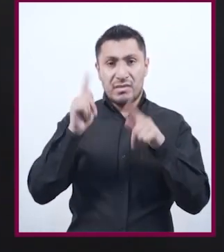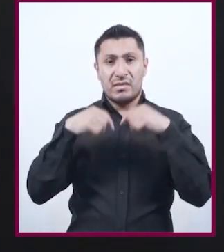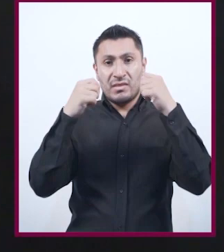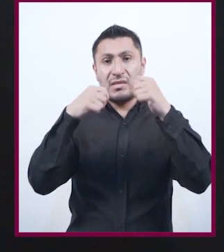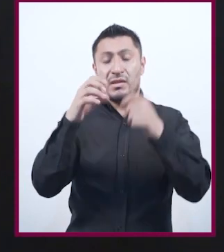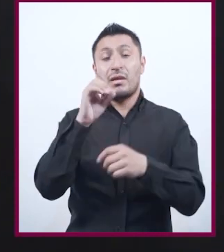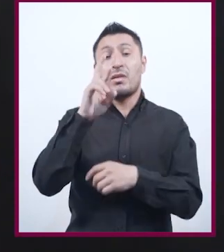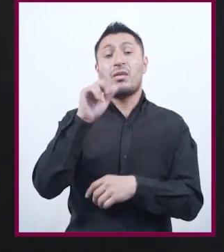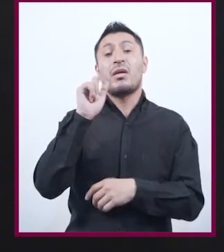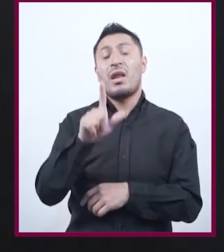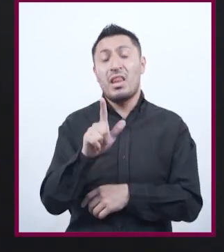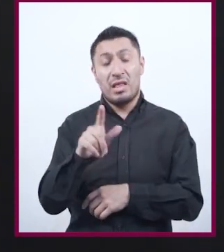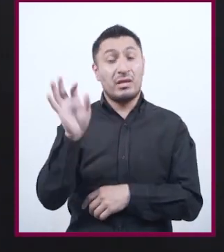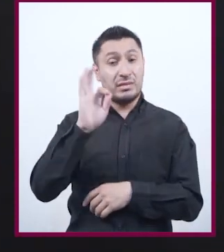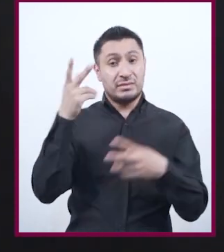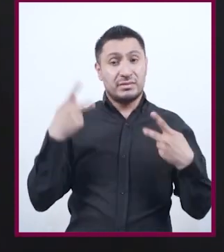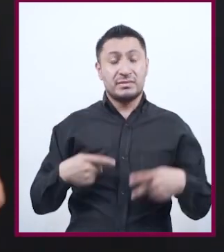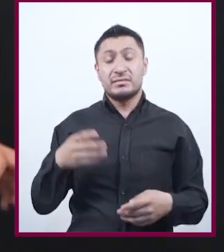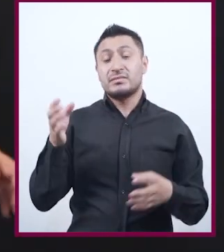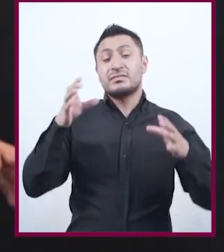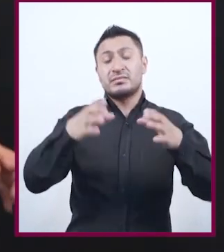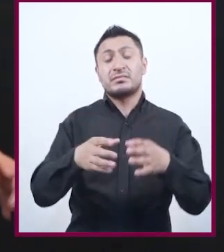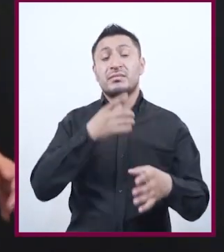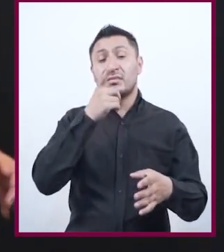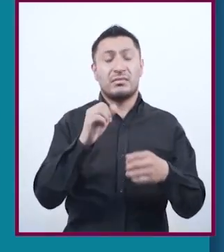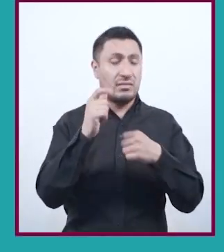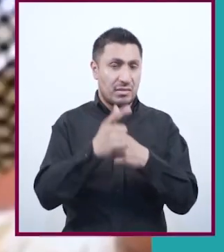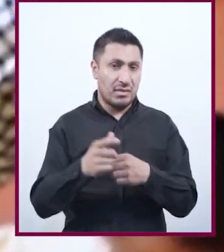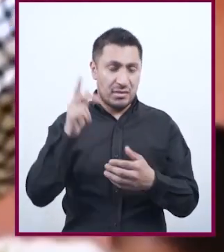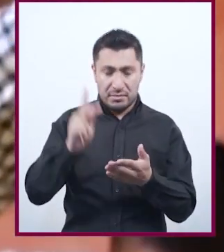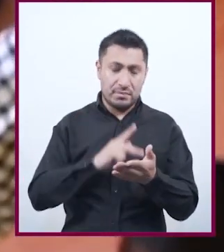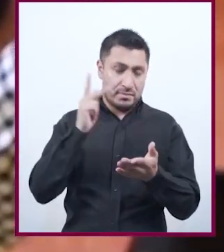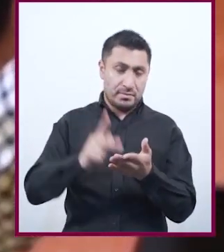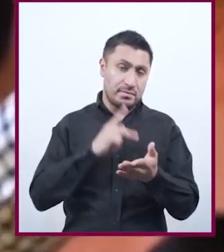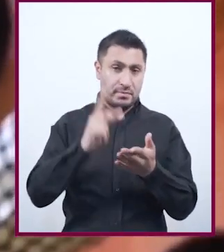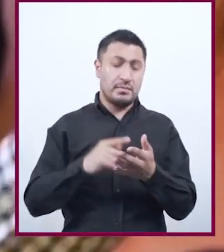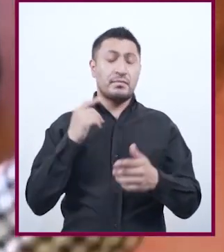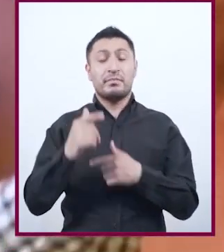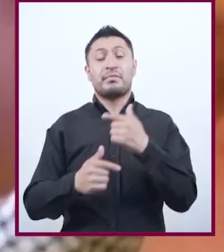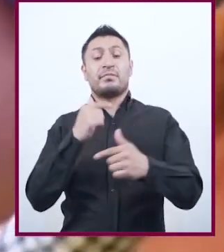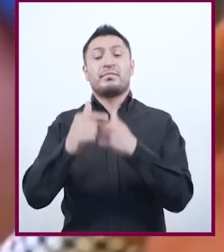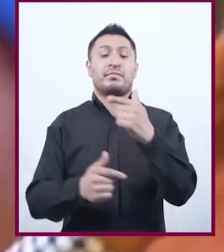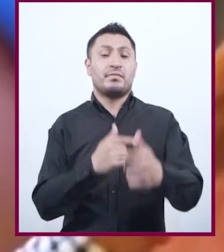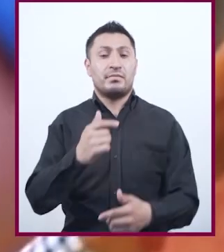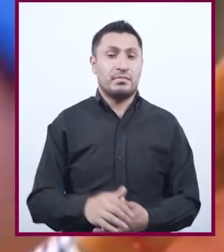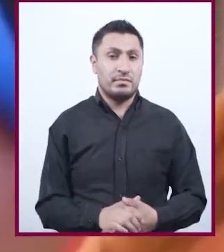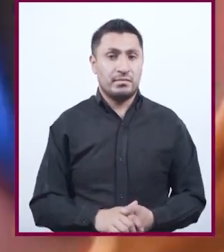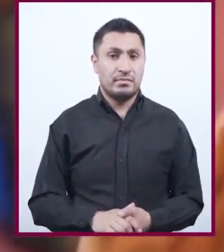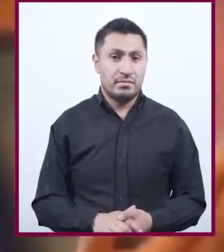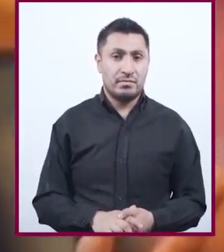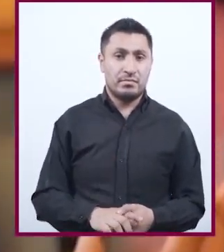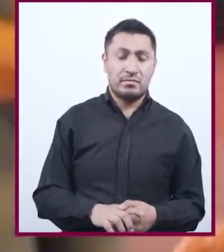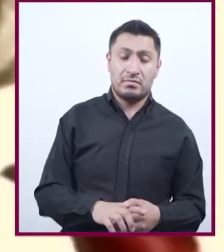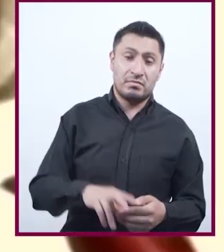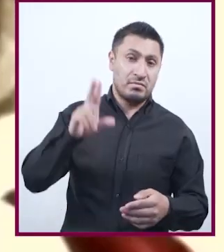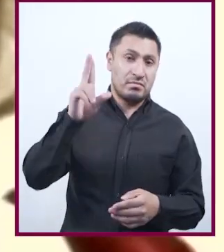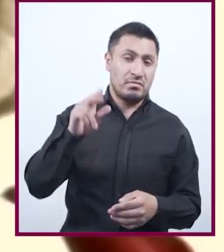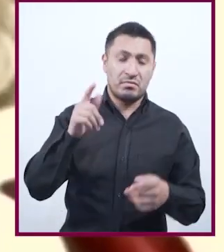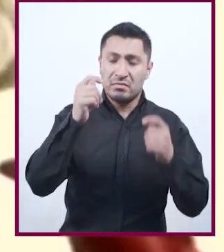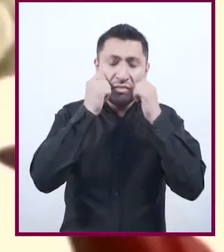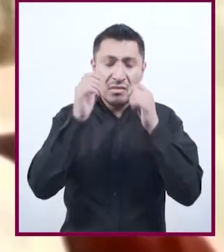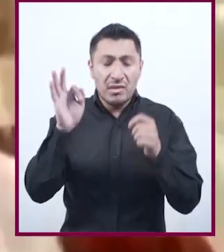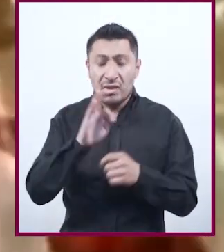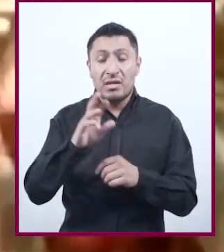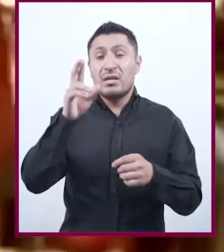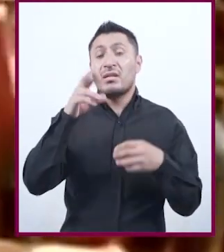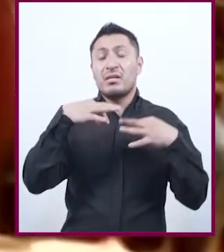como tradición oral. Si la gente de una comunidad relata un hecho una y otra vez, generación tras generación, no le hace